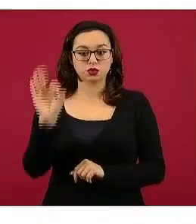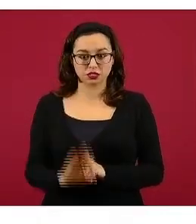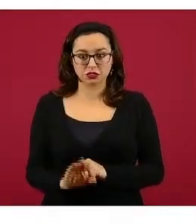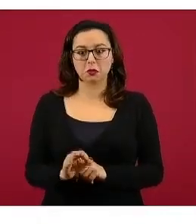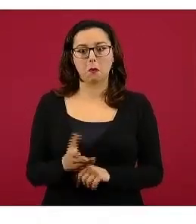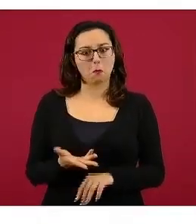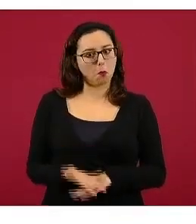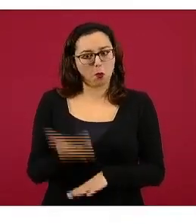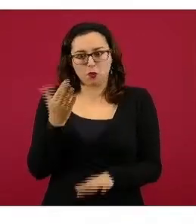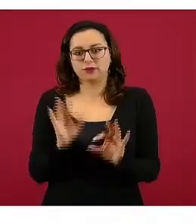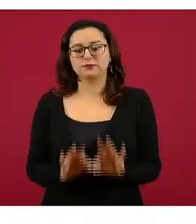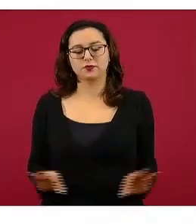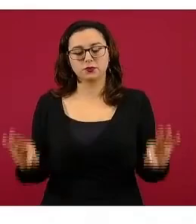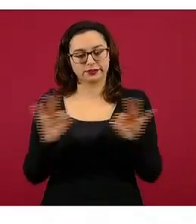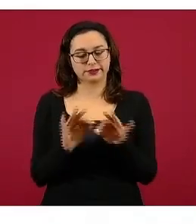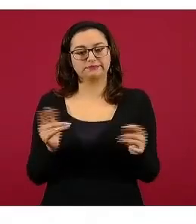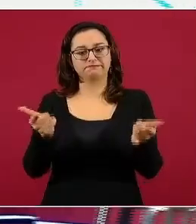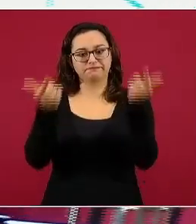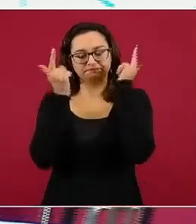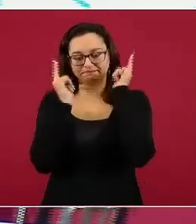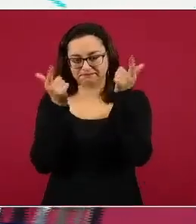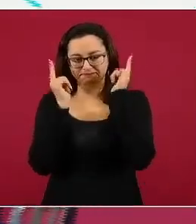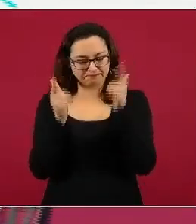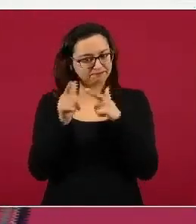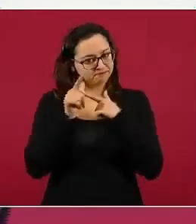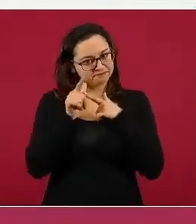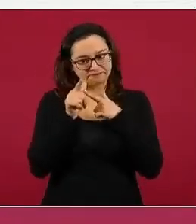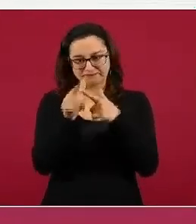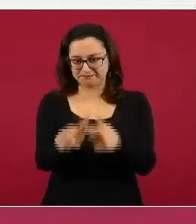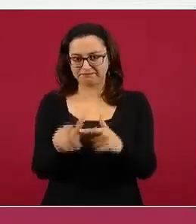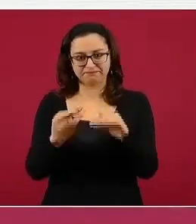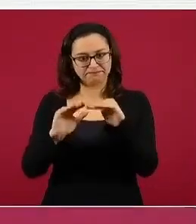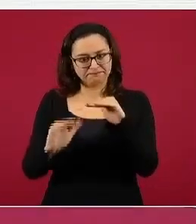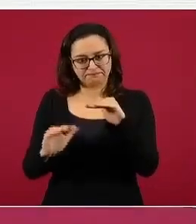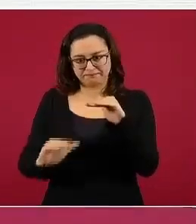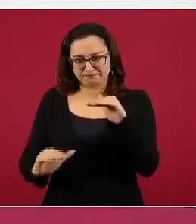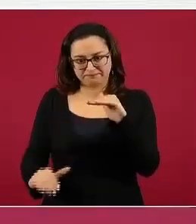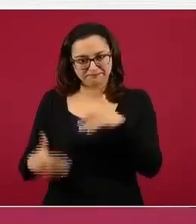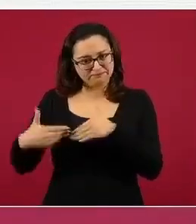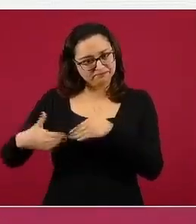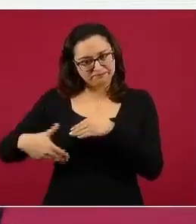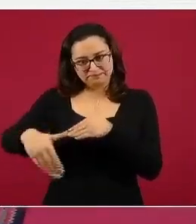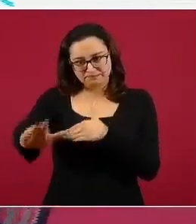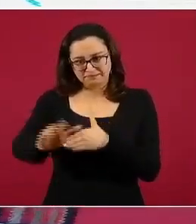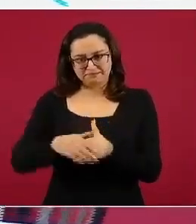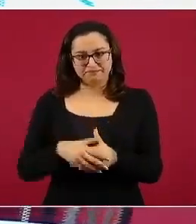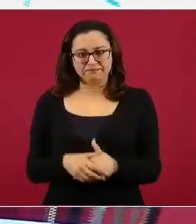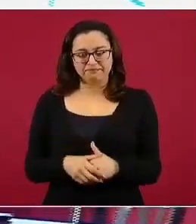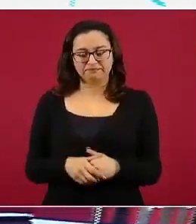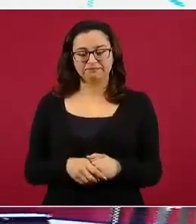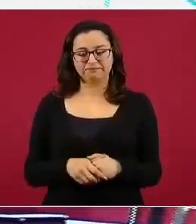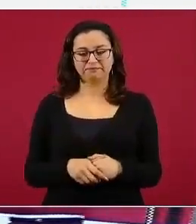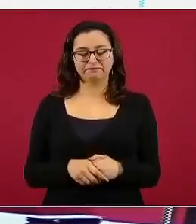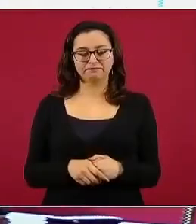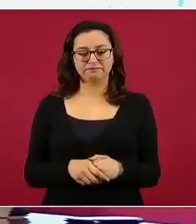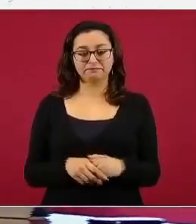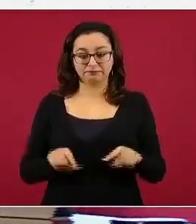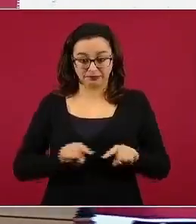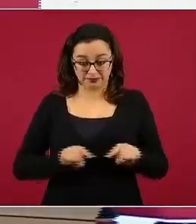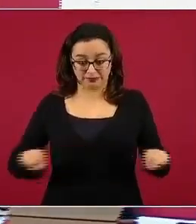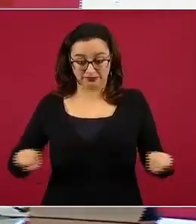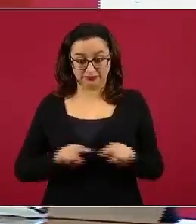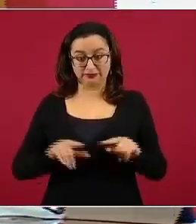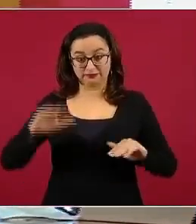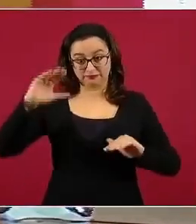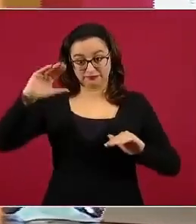muy importante, y esperemos que esto se mantenga también para las próximas semanas, para que los vaya acercando más a